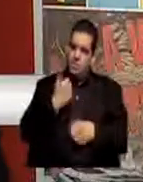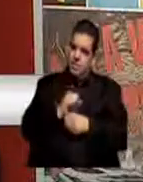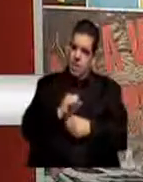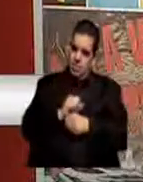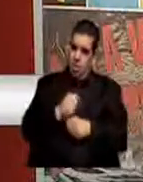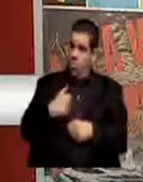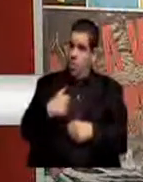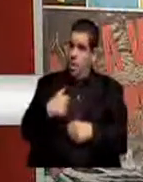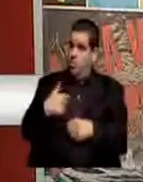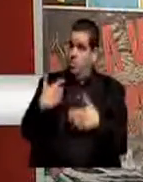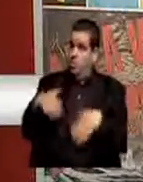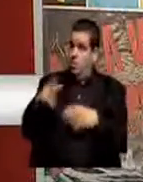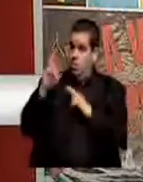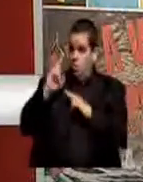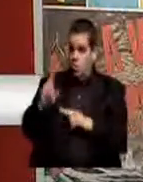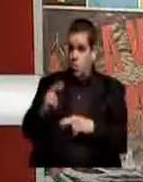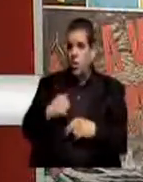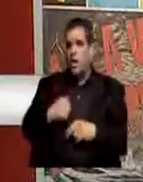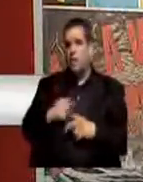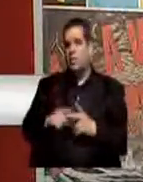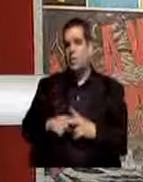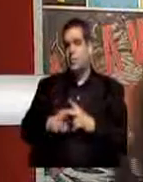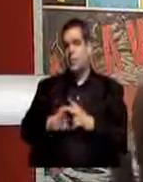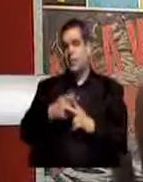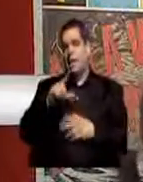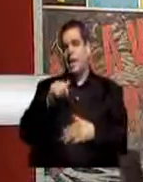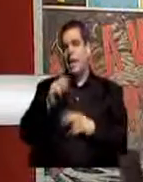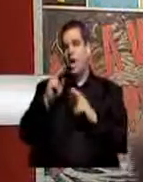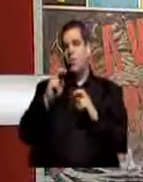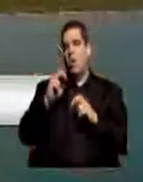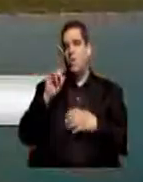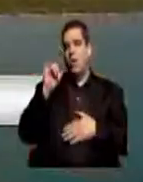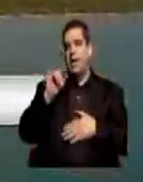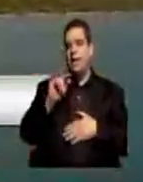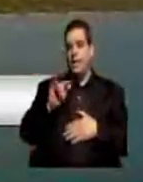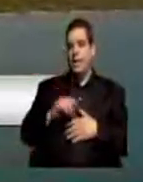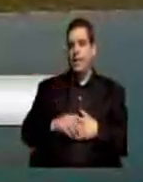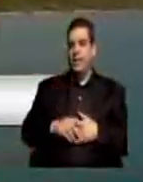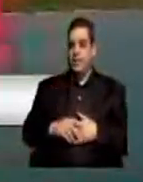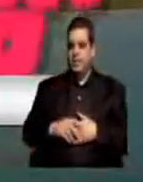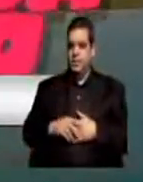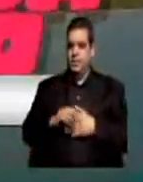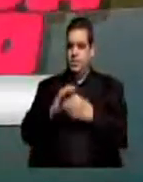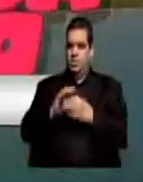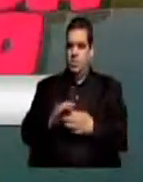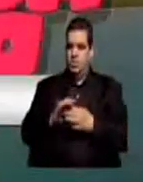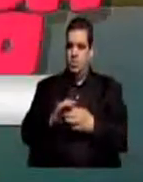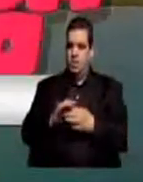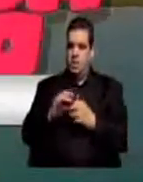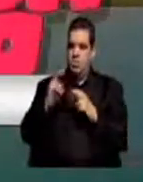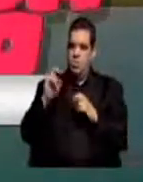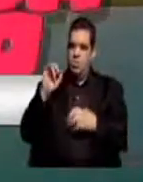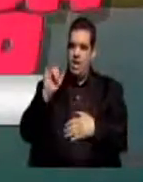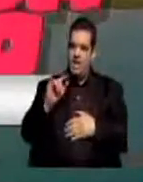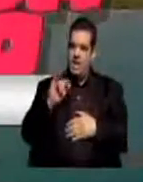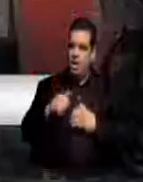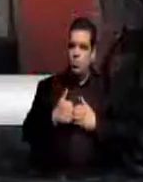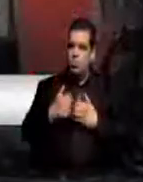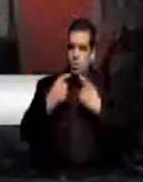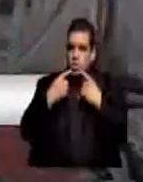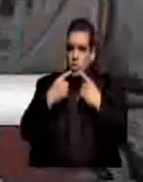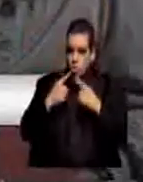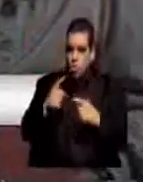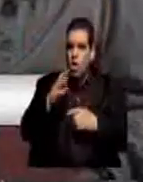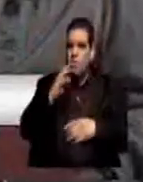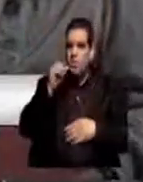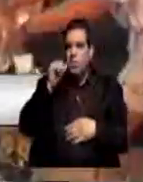es un honor. Y ahí es que nace entonces La Guagua Aérea. Sobre La Guagua Aérea, cómo se hizo y cuáles fueron sus logros,